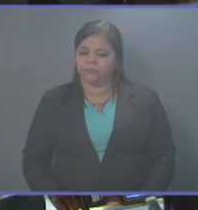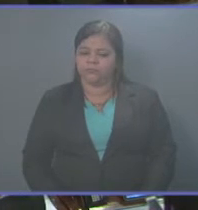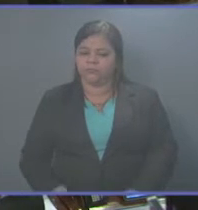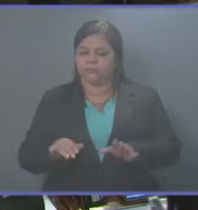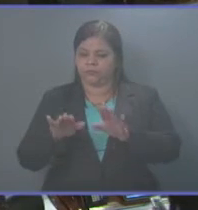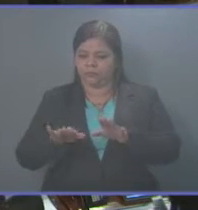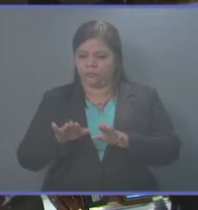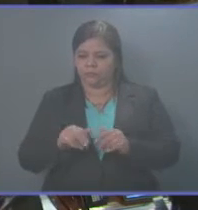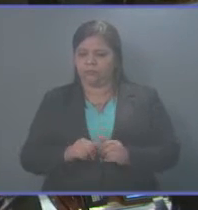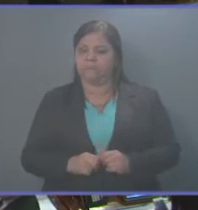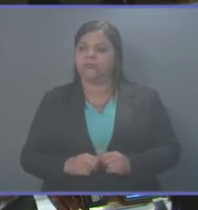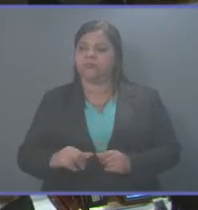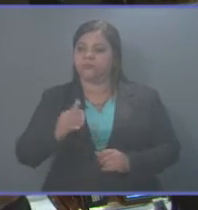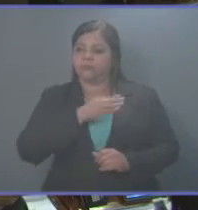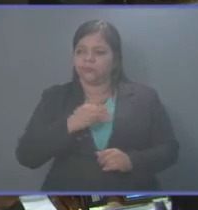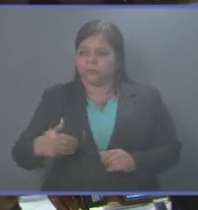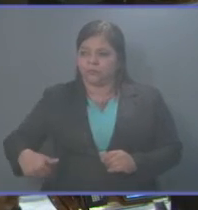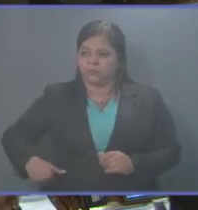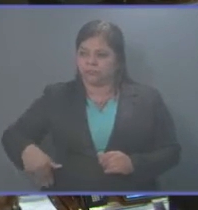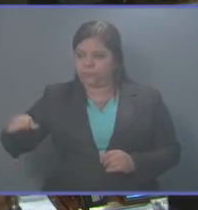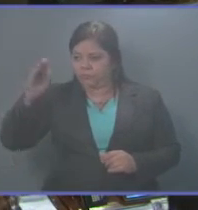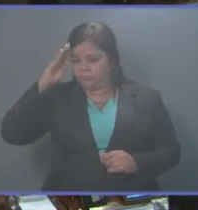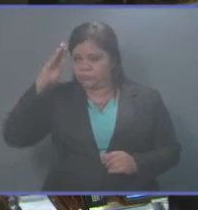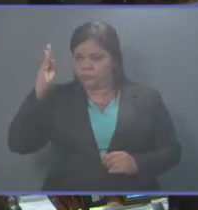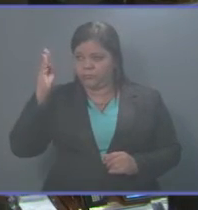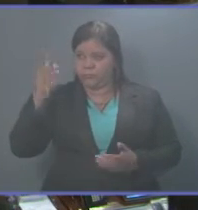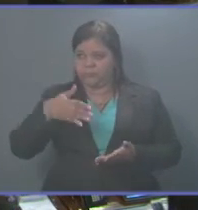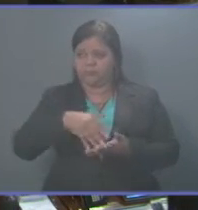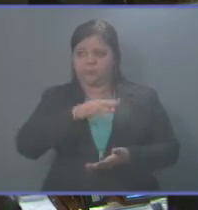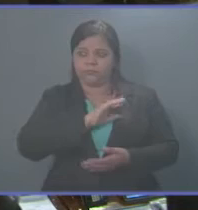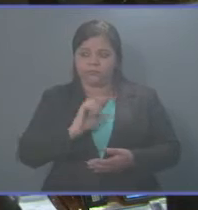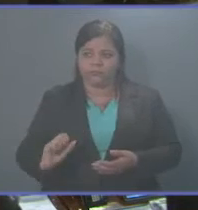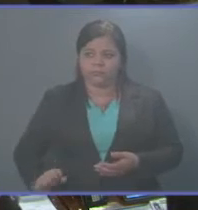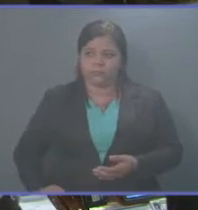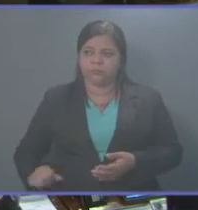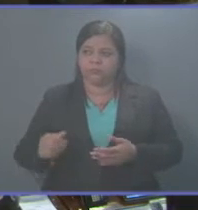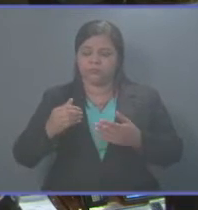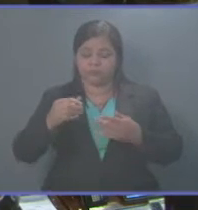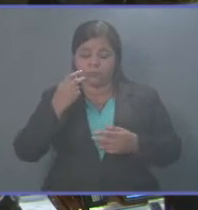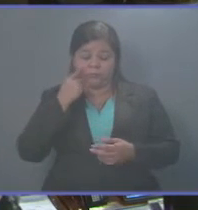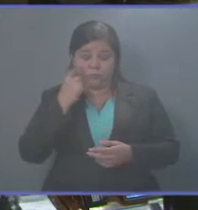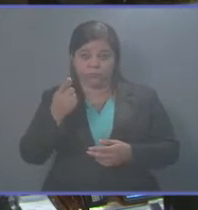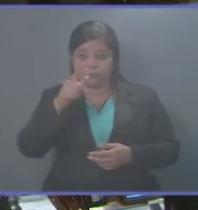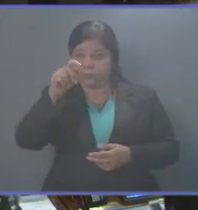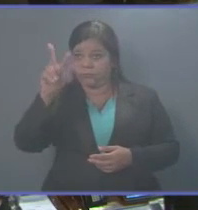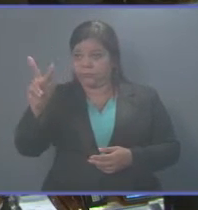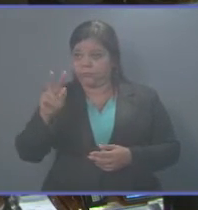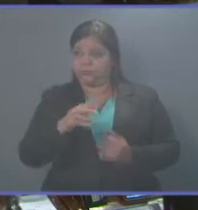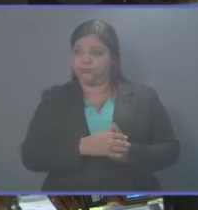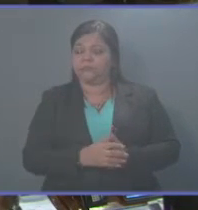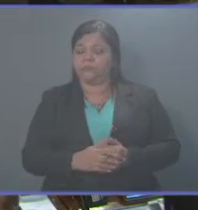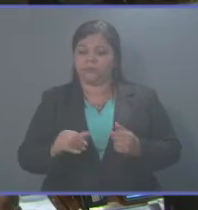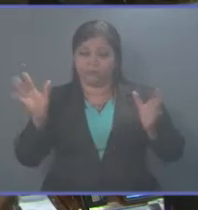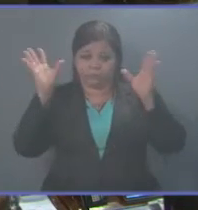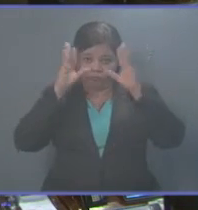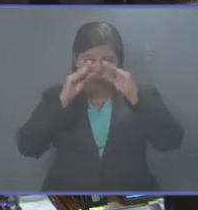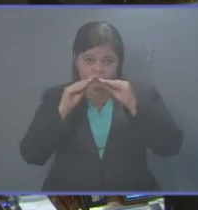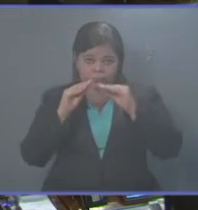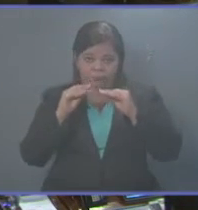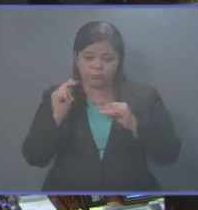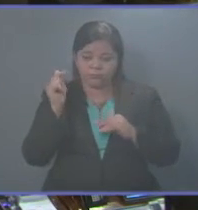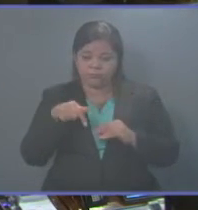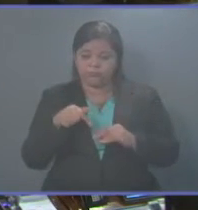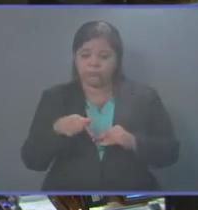Gracias, presidente. Un saludo al pueblo salvadoreño que nos sigue por los diferentes medios. Esta noche, el